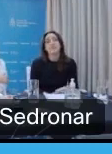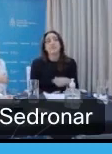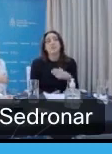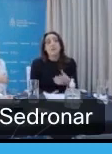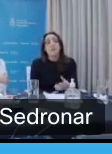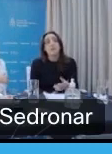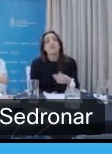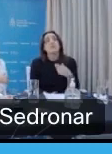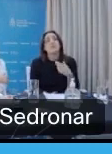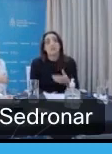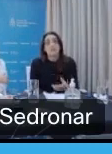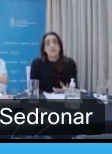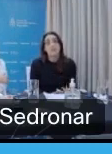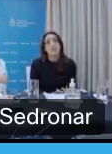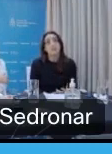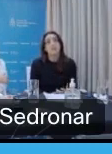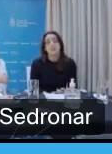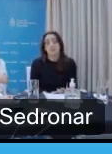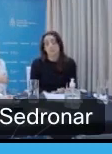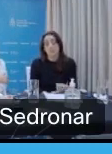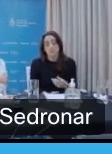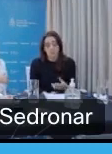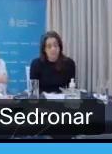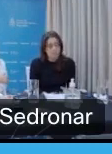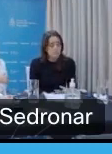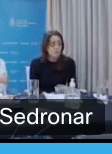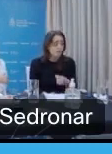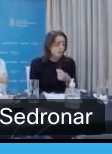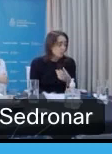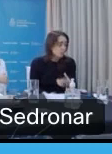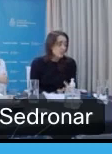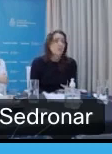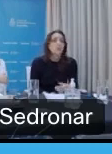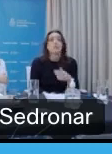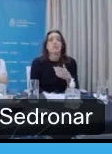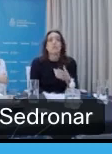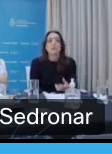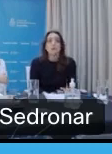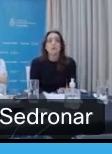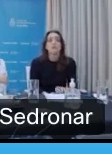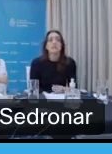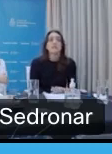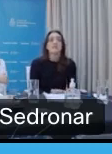cierta identificación y pertenencia, ¿no?, no solo los consumos de sustancia, los consumos de objetos, de bienes